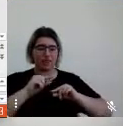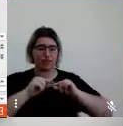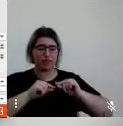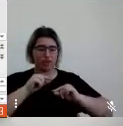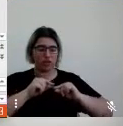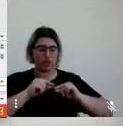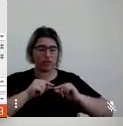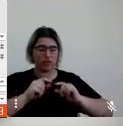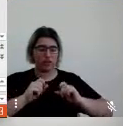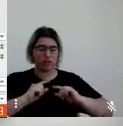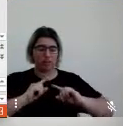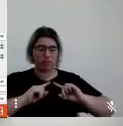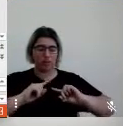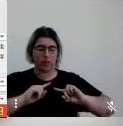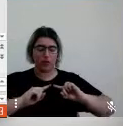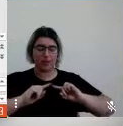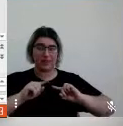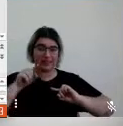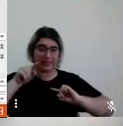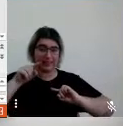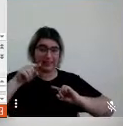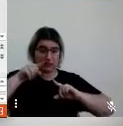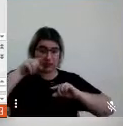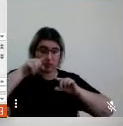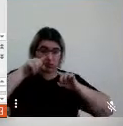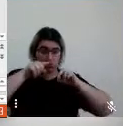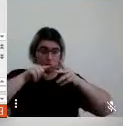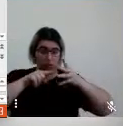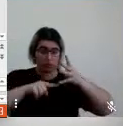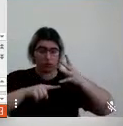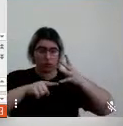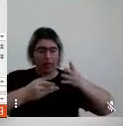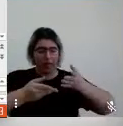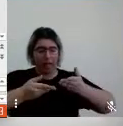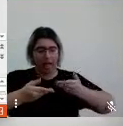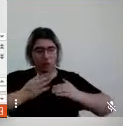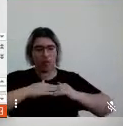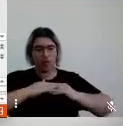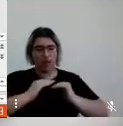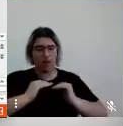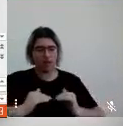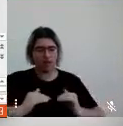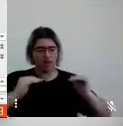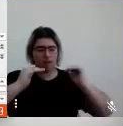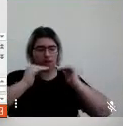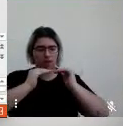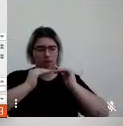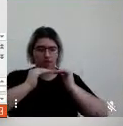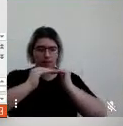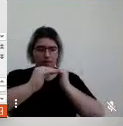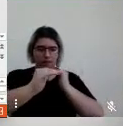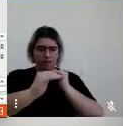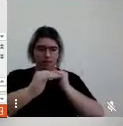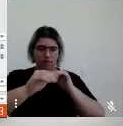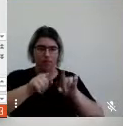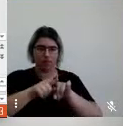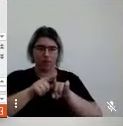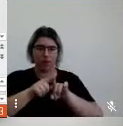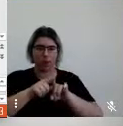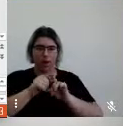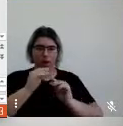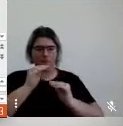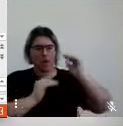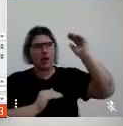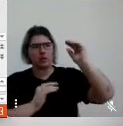van a ayudar a equilibrar esa relación, ¿vale? A que no haya un aumento excesivo de firmicutes o de bacteroidetes, sino